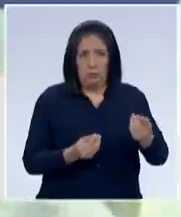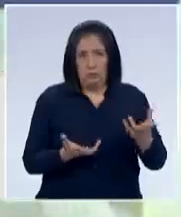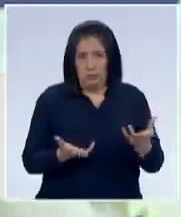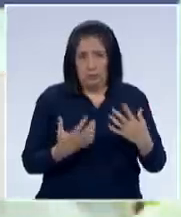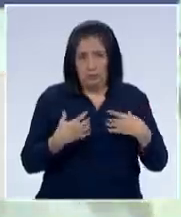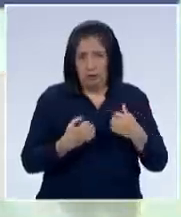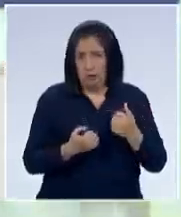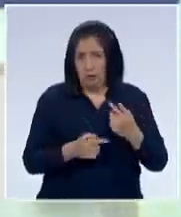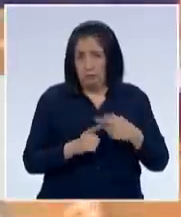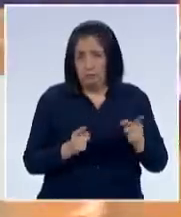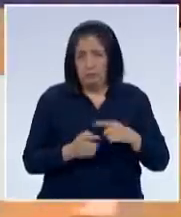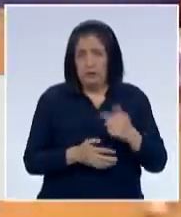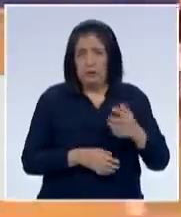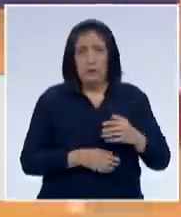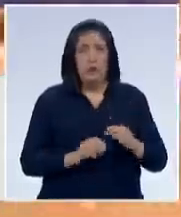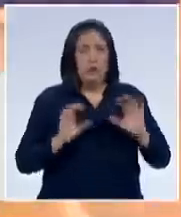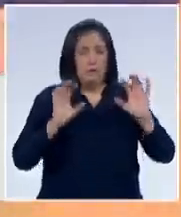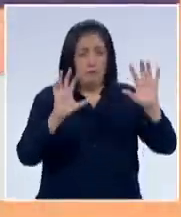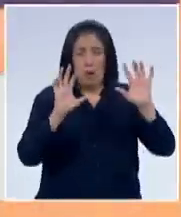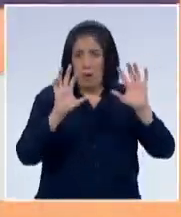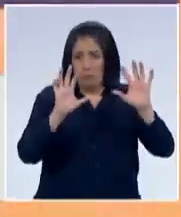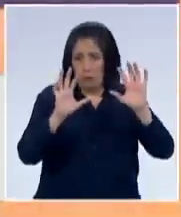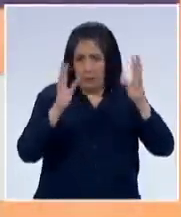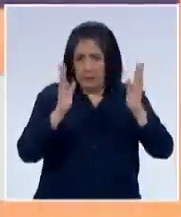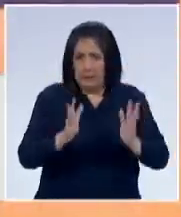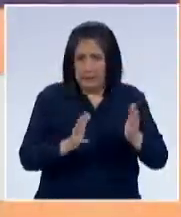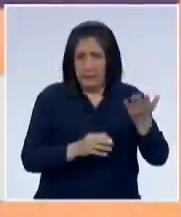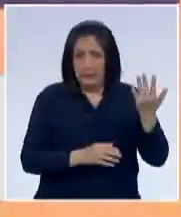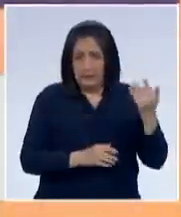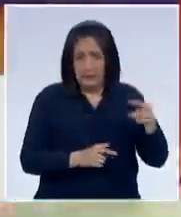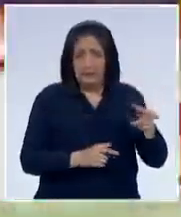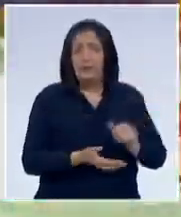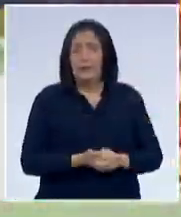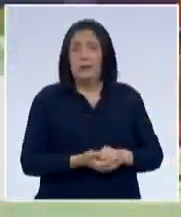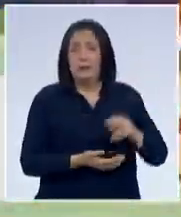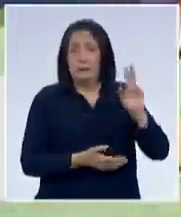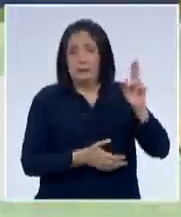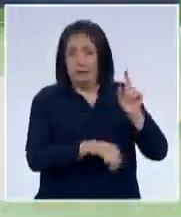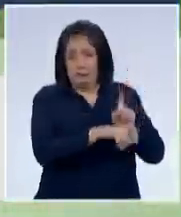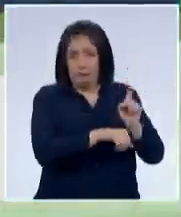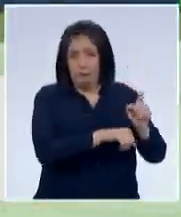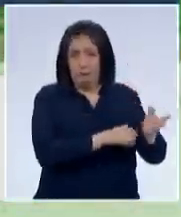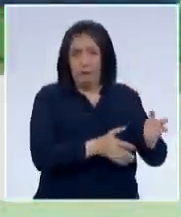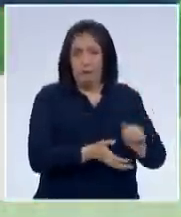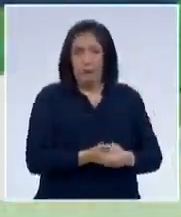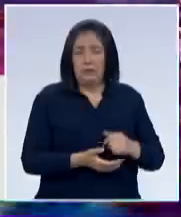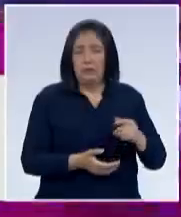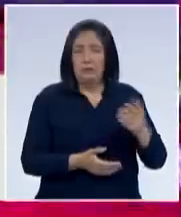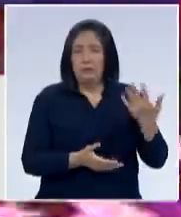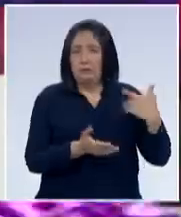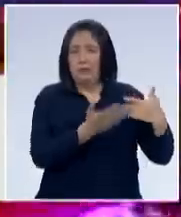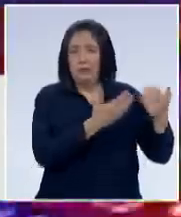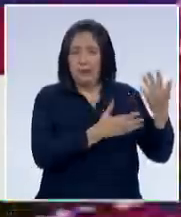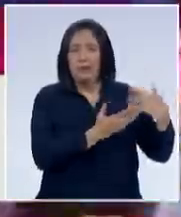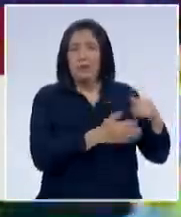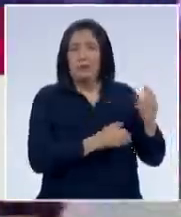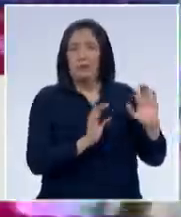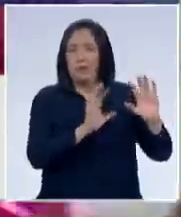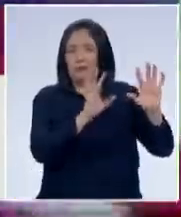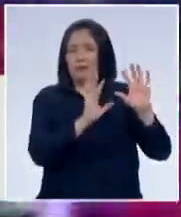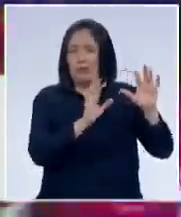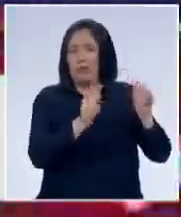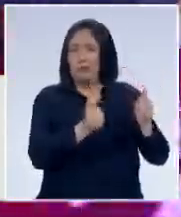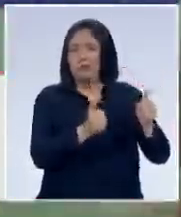embargo, las grandes voleibolistas que estuvieron bajo su mando durante esta época maravillosa, dorada del voleibol